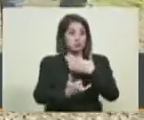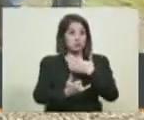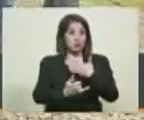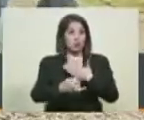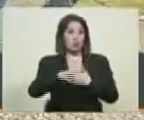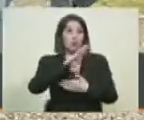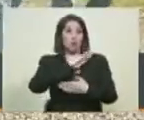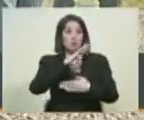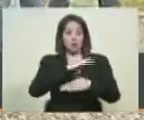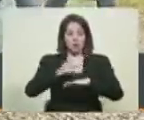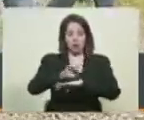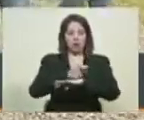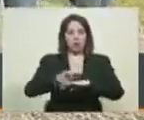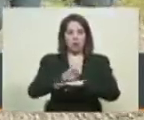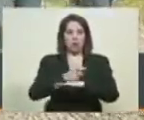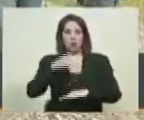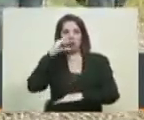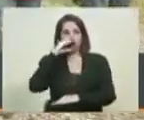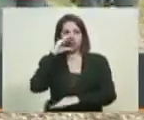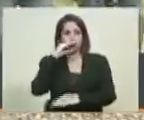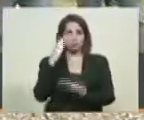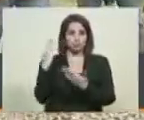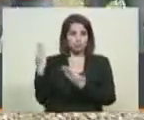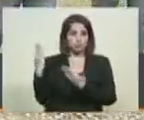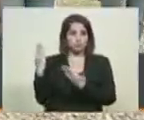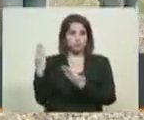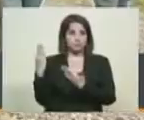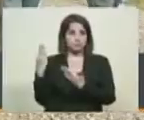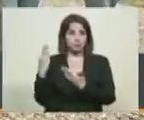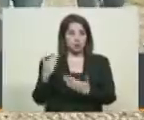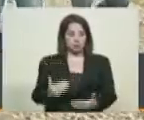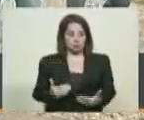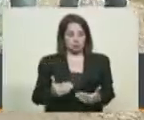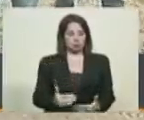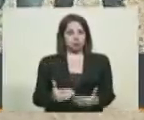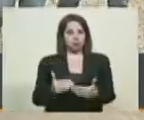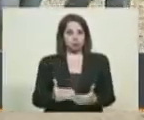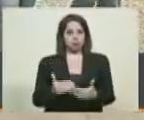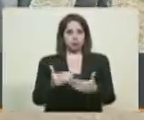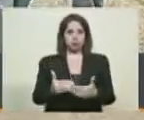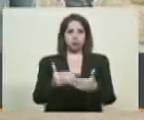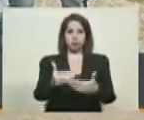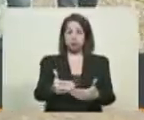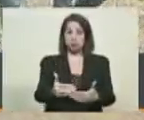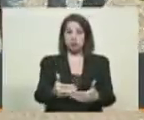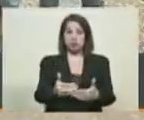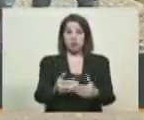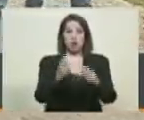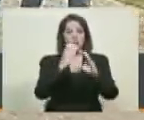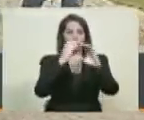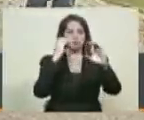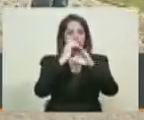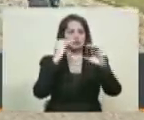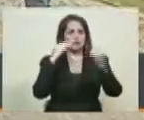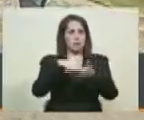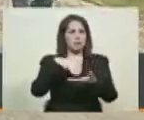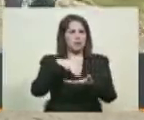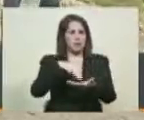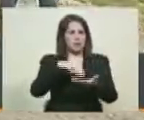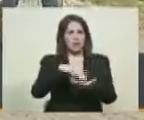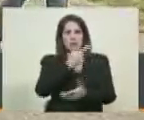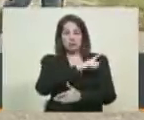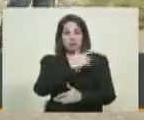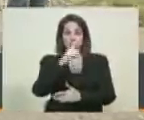gobernador, compañero Héctor Rodríguez, ha echado a andar. El proyecto de Transmiranda. Hoy entra